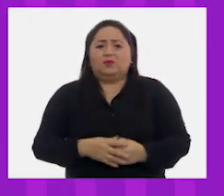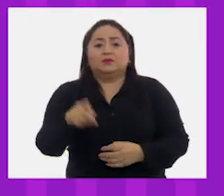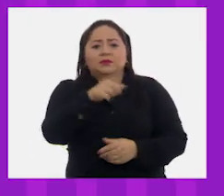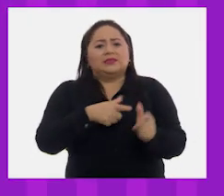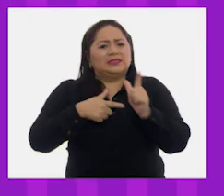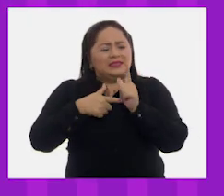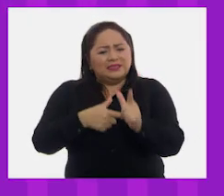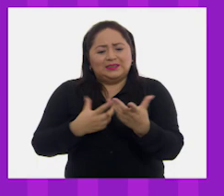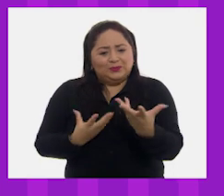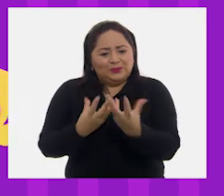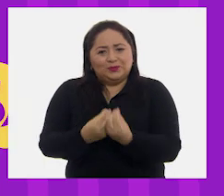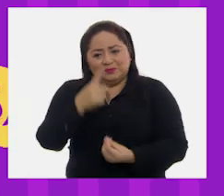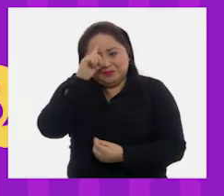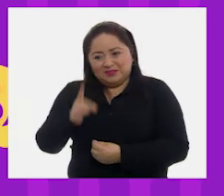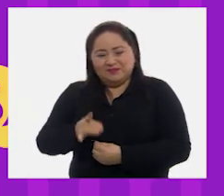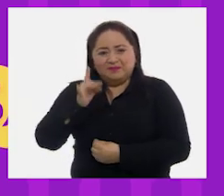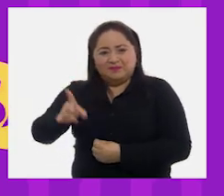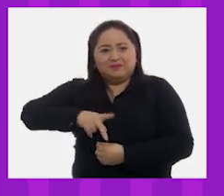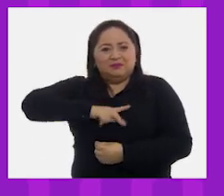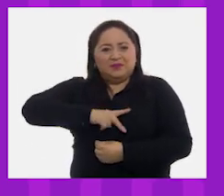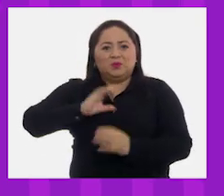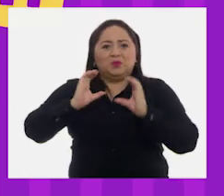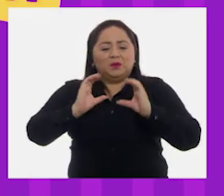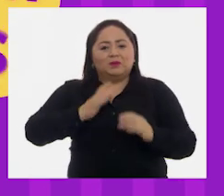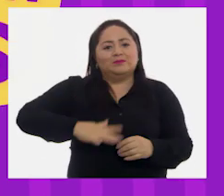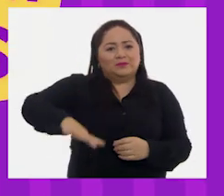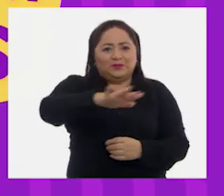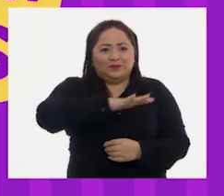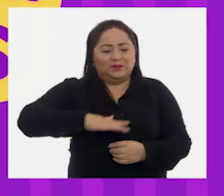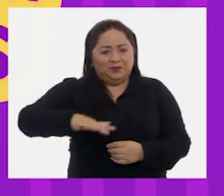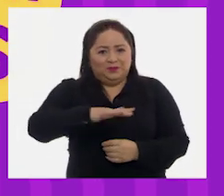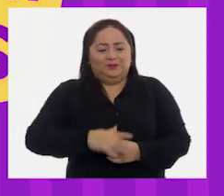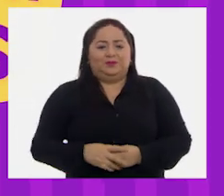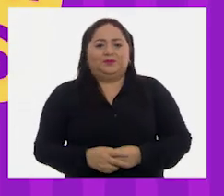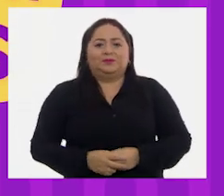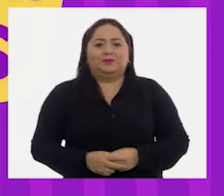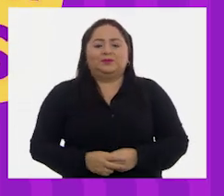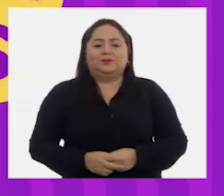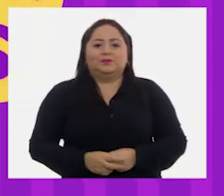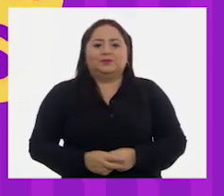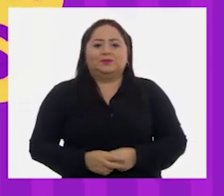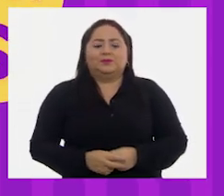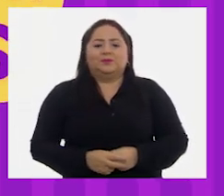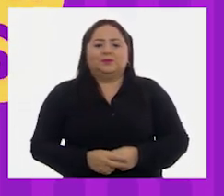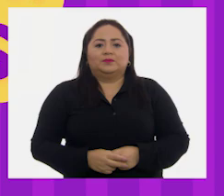Sigamos luchando juntos contra este virus, cuidándonos los unos a los otros.